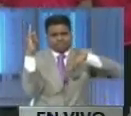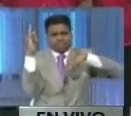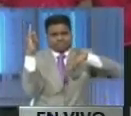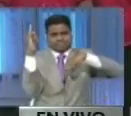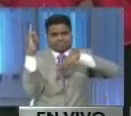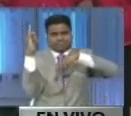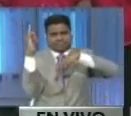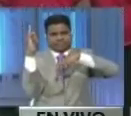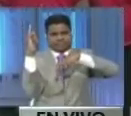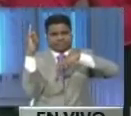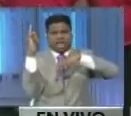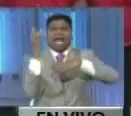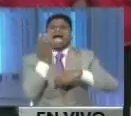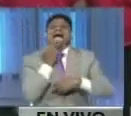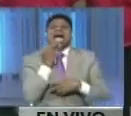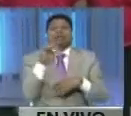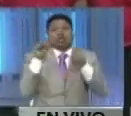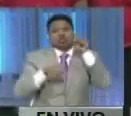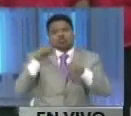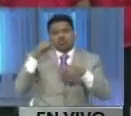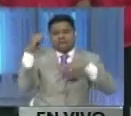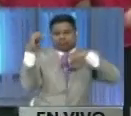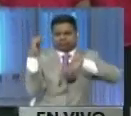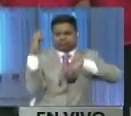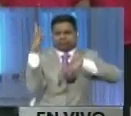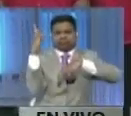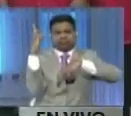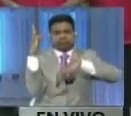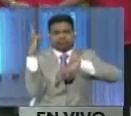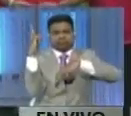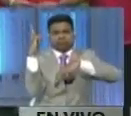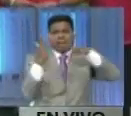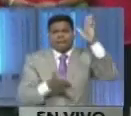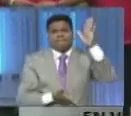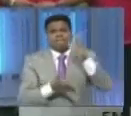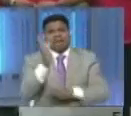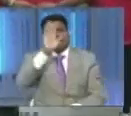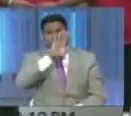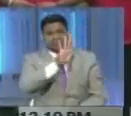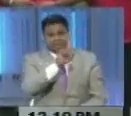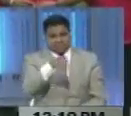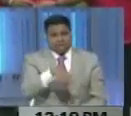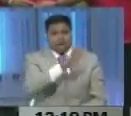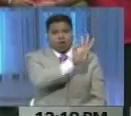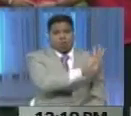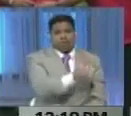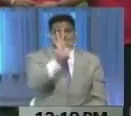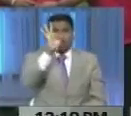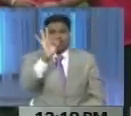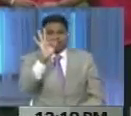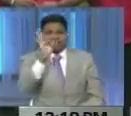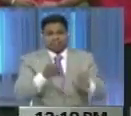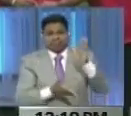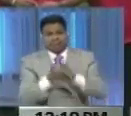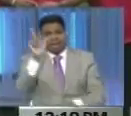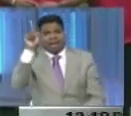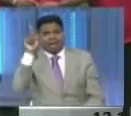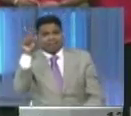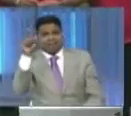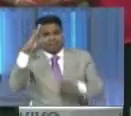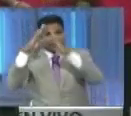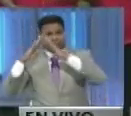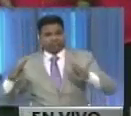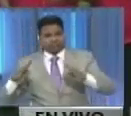Si esa duda persiste, váyase para el cuartel de la montaña, donde está el comandante Hugo